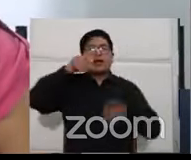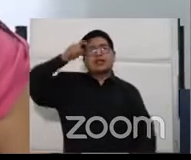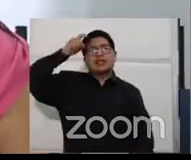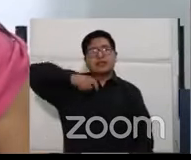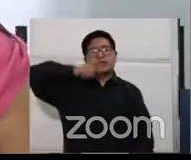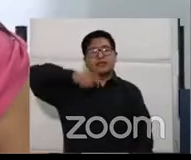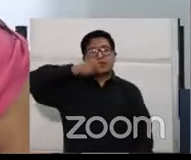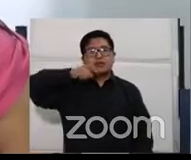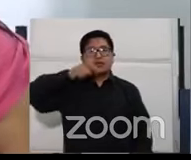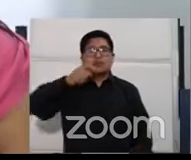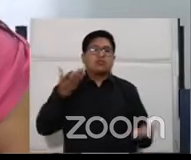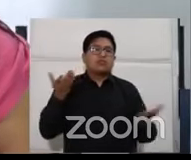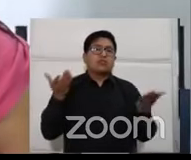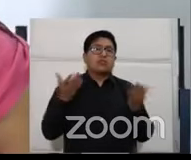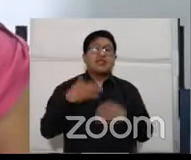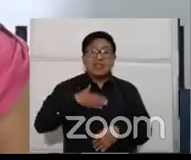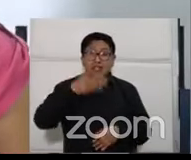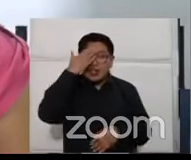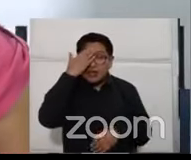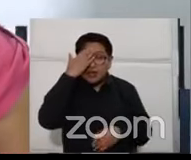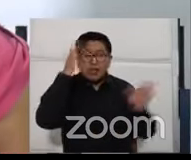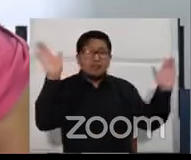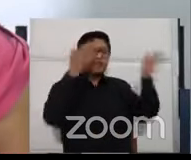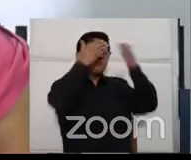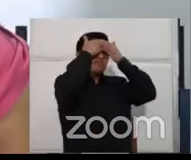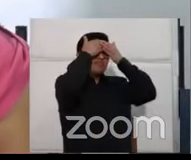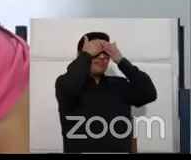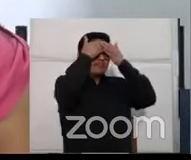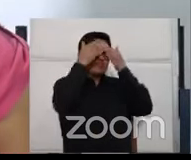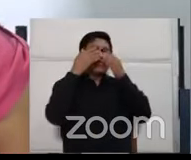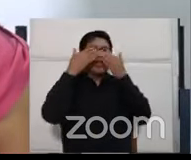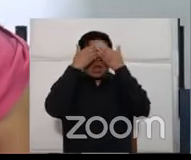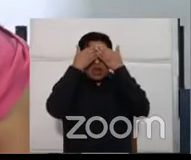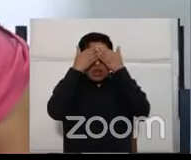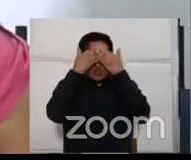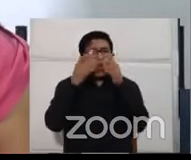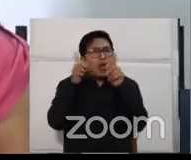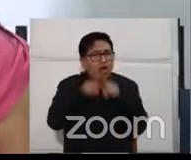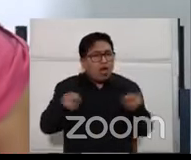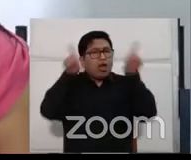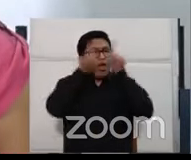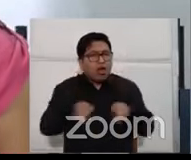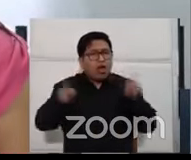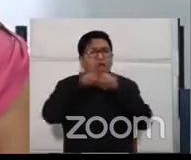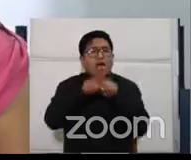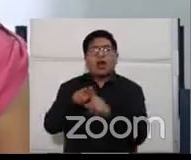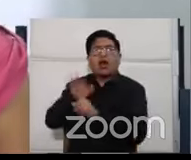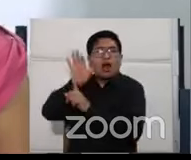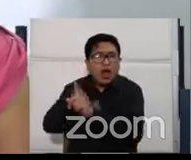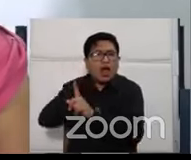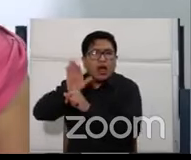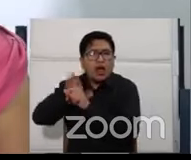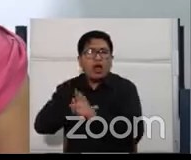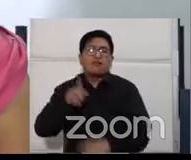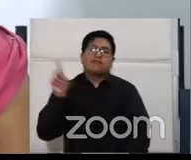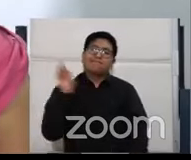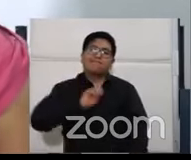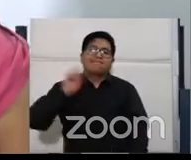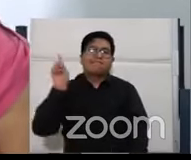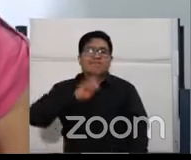una cultura de una posición adulto centrista paternalista para llegar a una